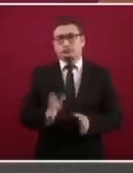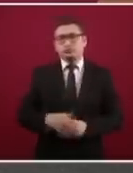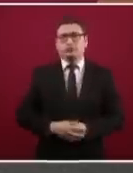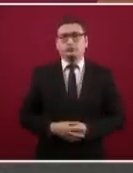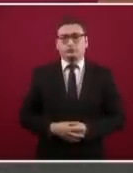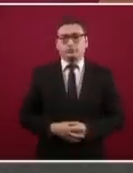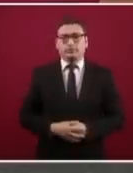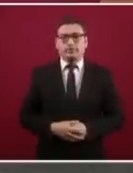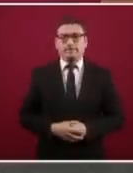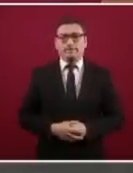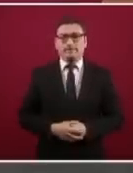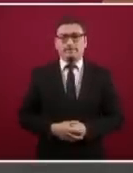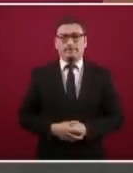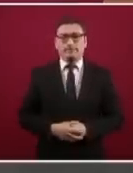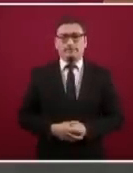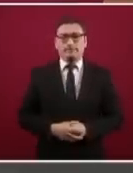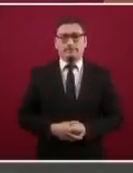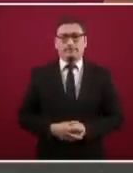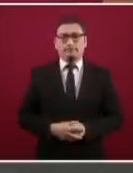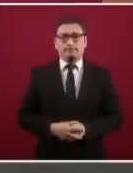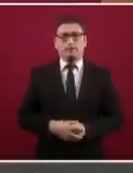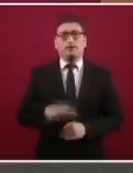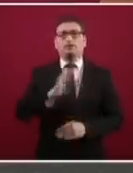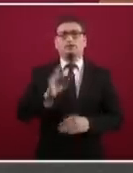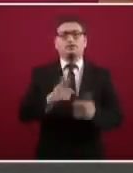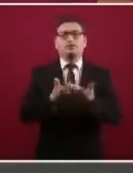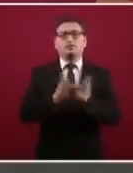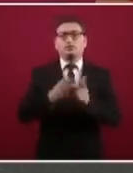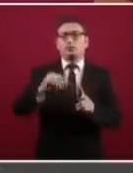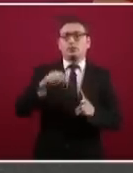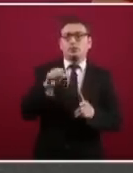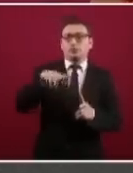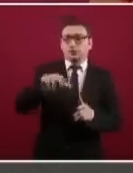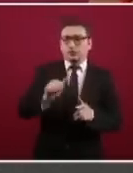Y no le hace que lo haya planteado Morena o el PT